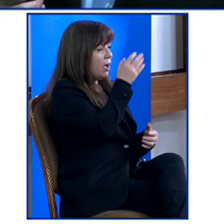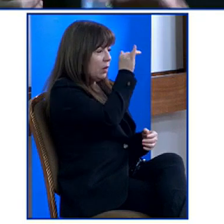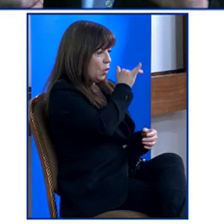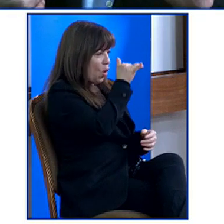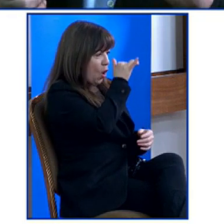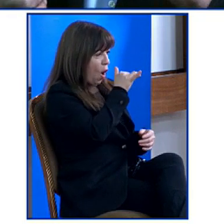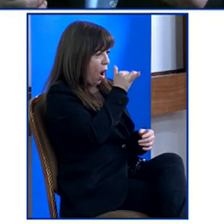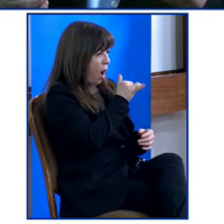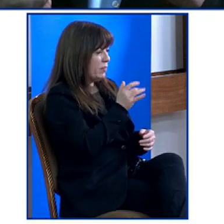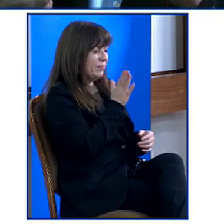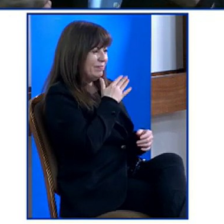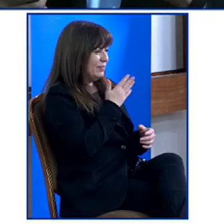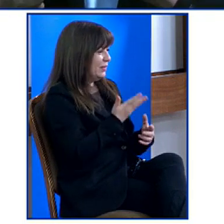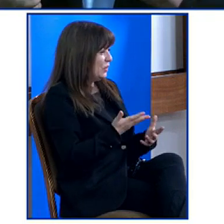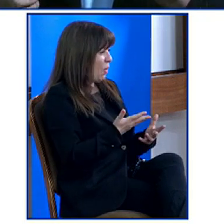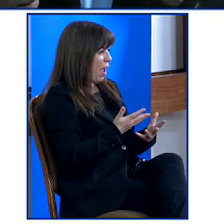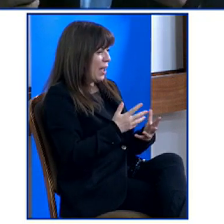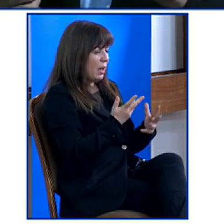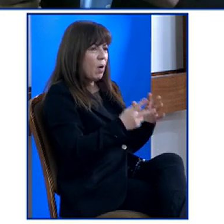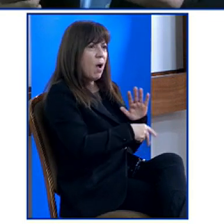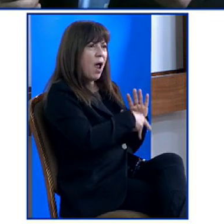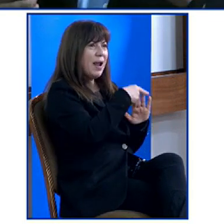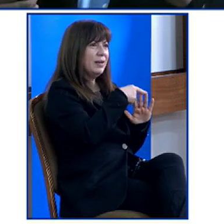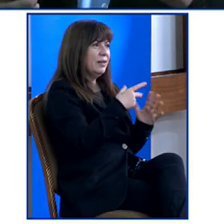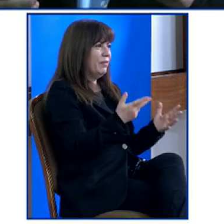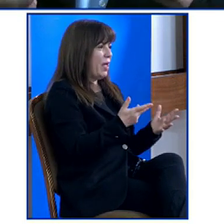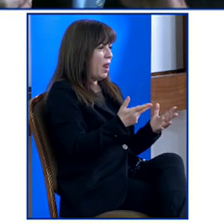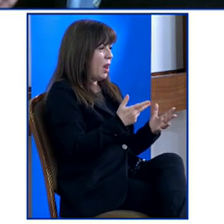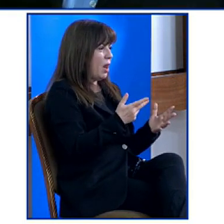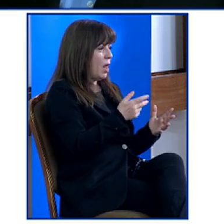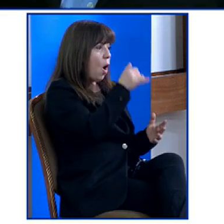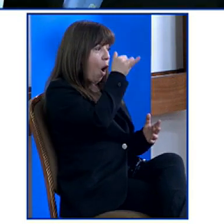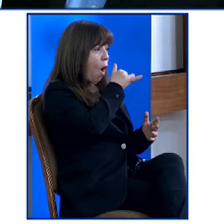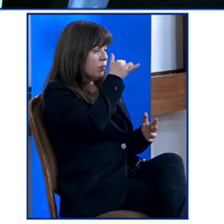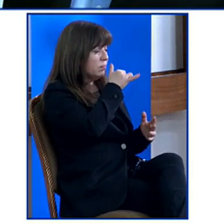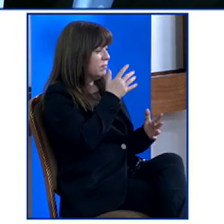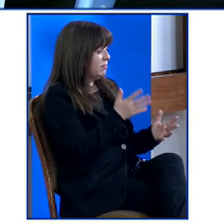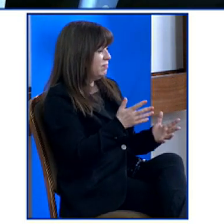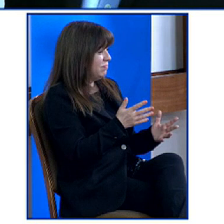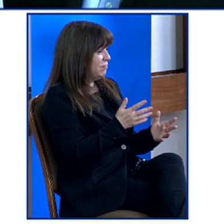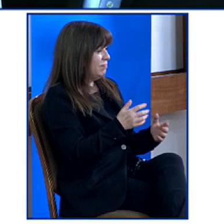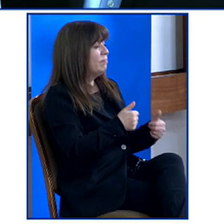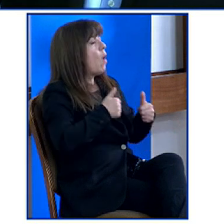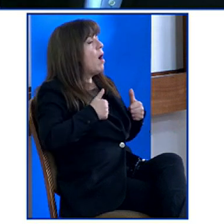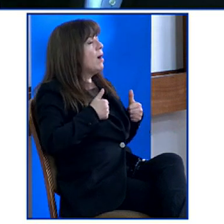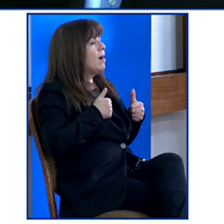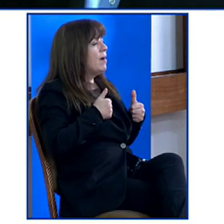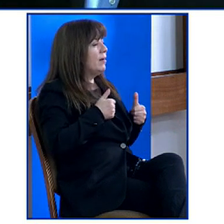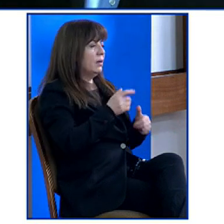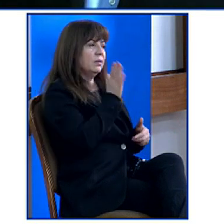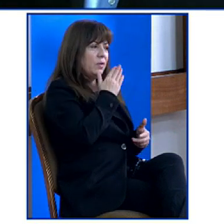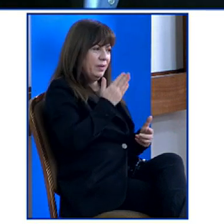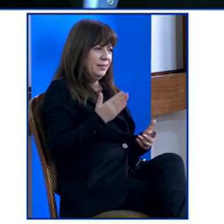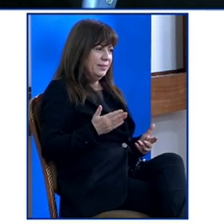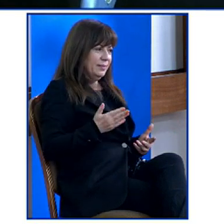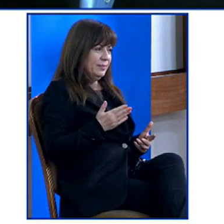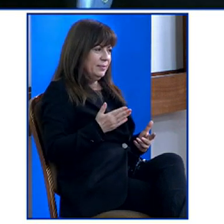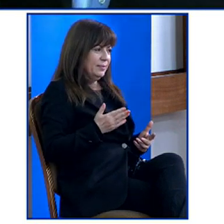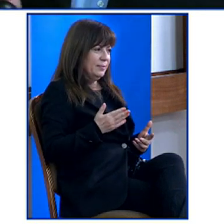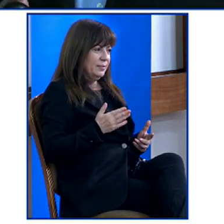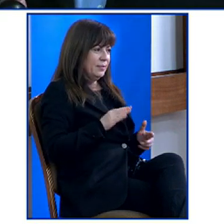contaminación no hay un nivel de contaminación óptimo. El nivel de contaminación óptimo es el nivel de exposición